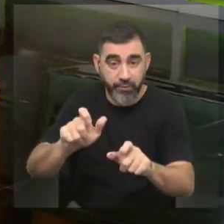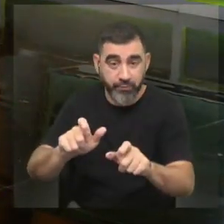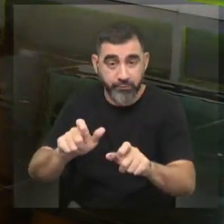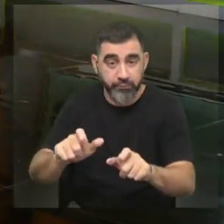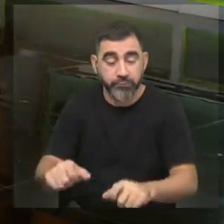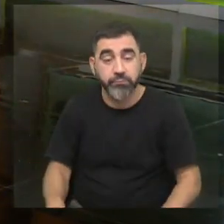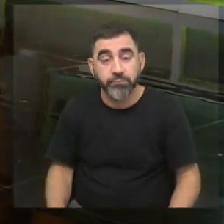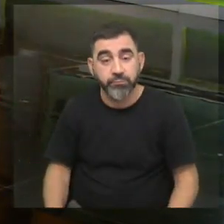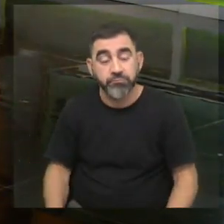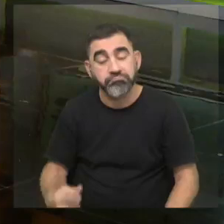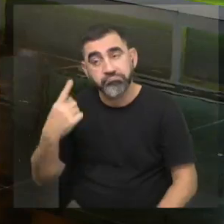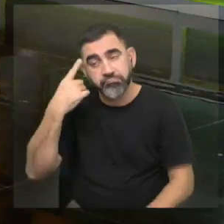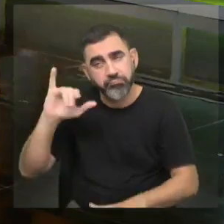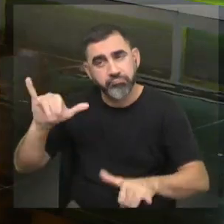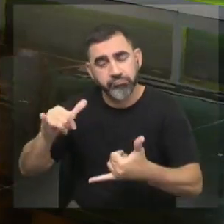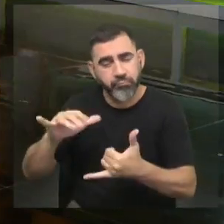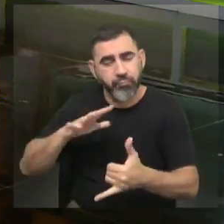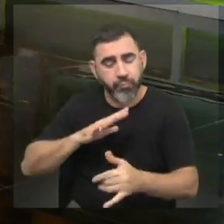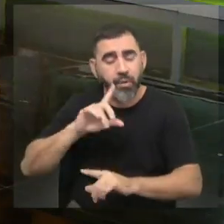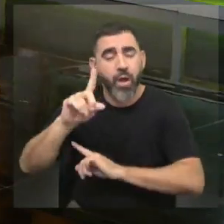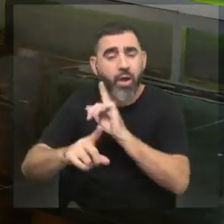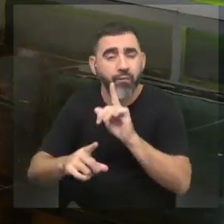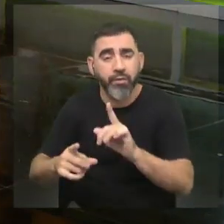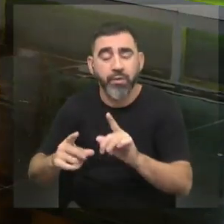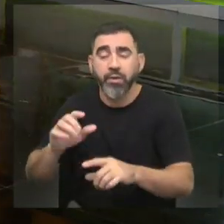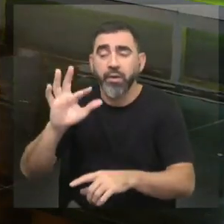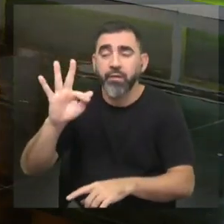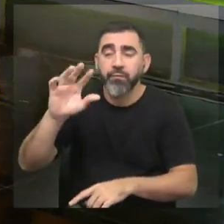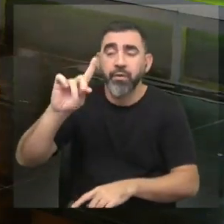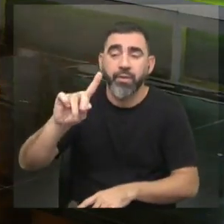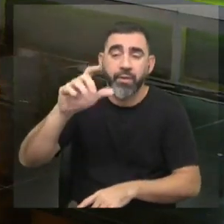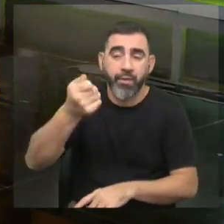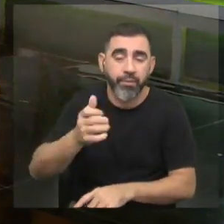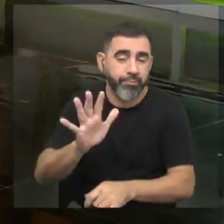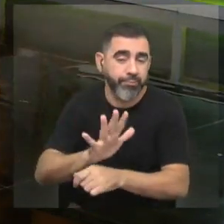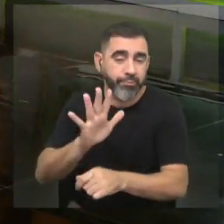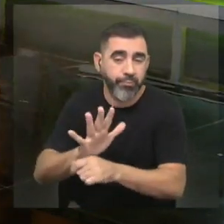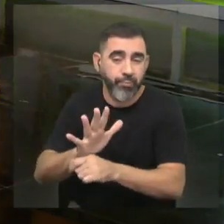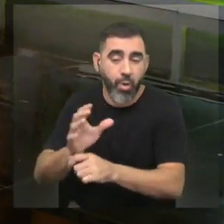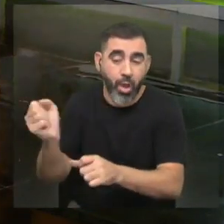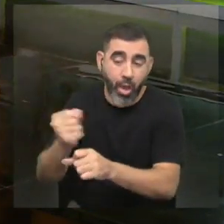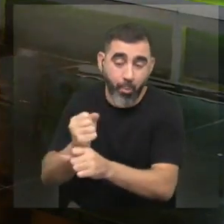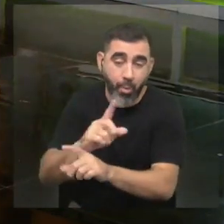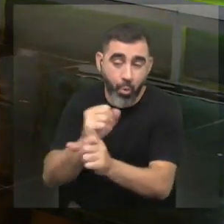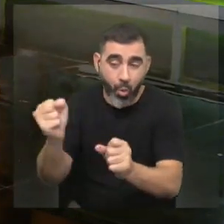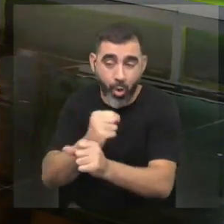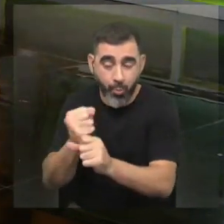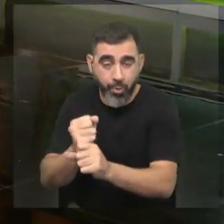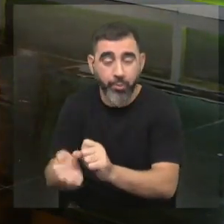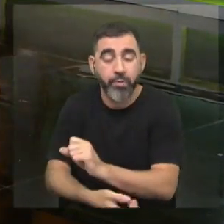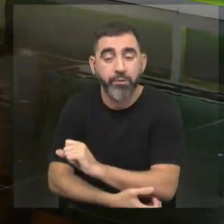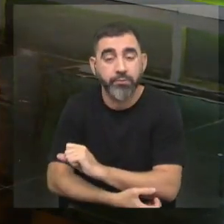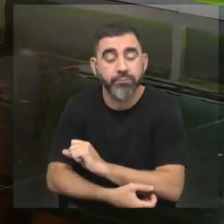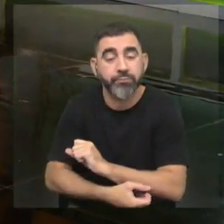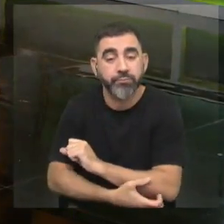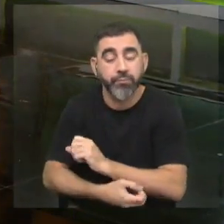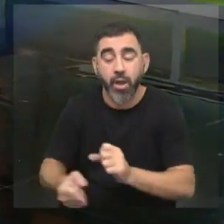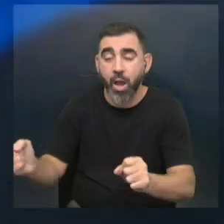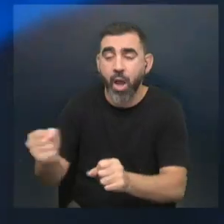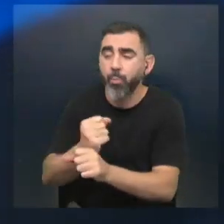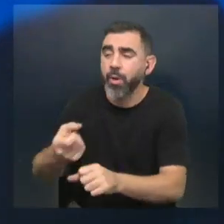habitar distintos sistemas, desde sistemas terrestres a sistemas acuáticos. Dentro de los sistemas acuáticos, los que más habitan generalmente son